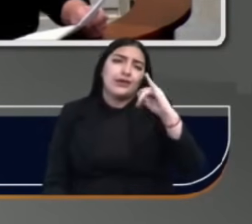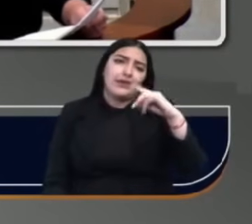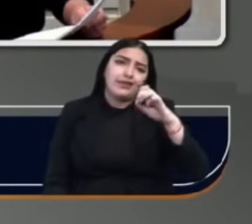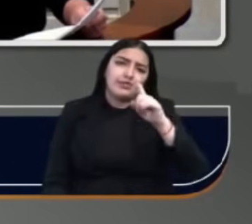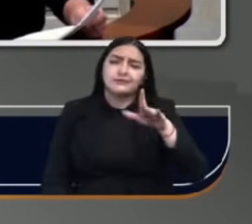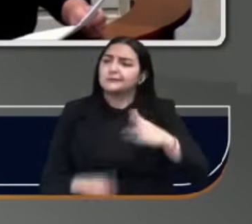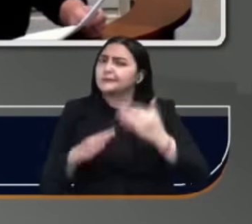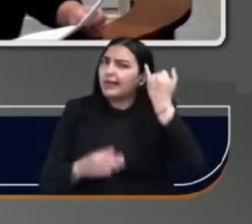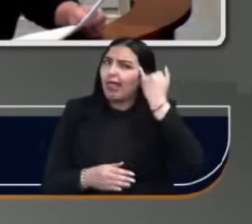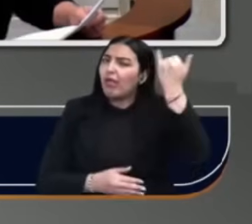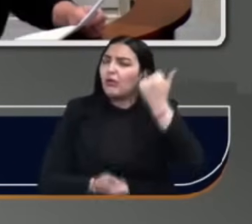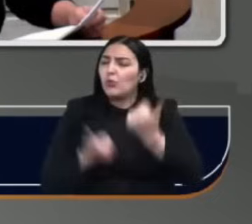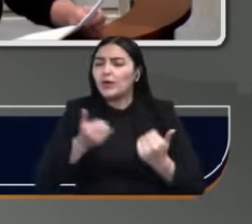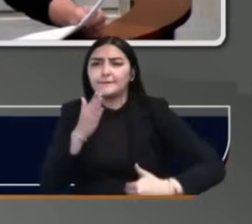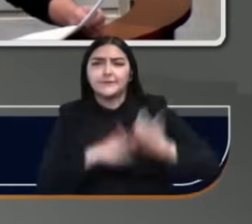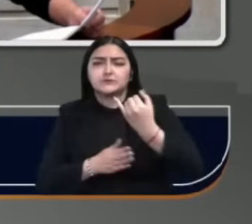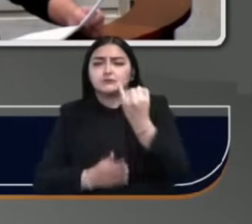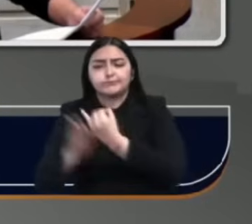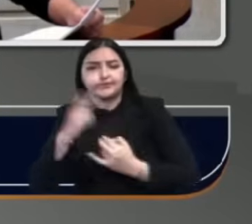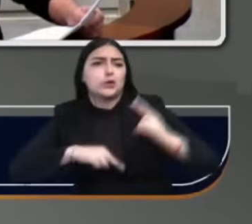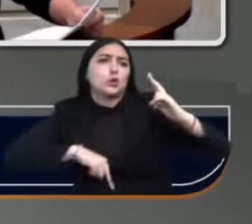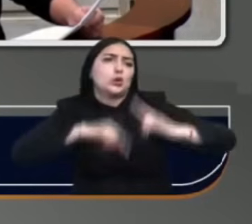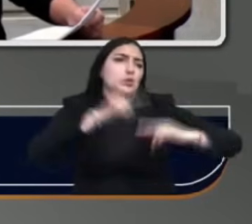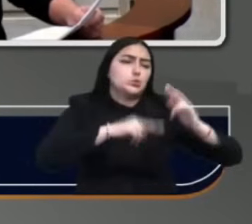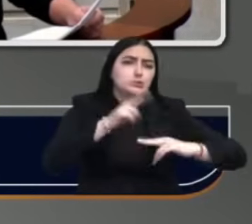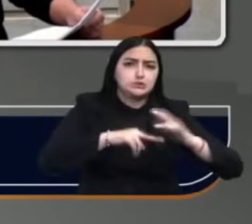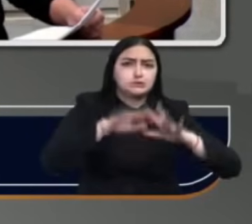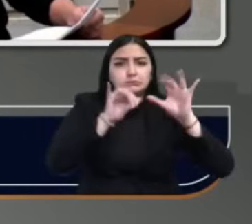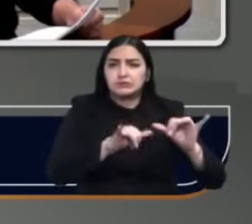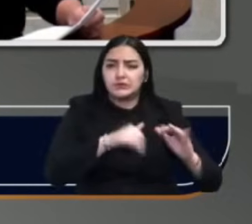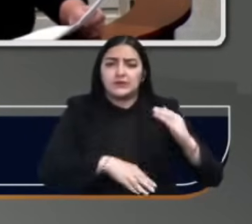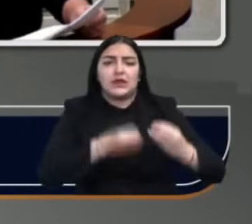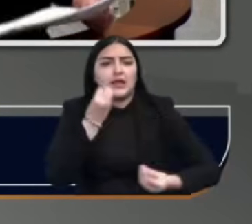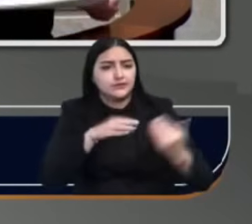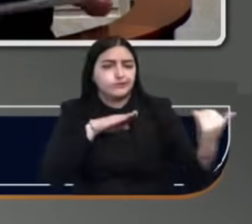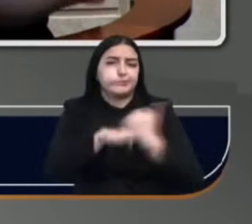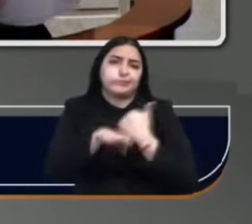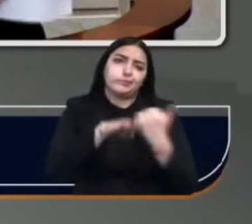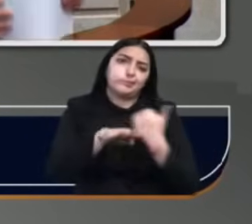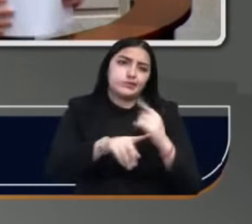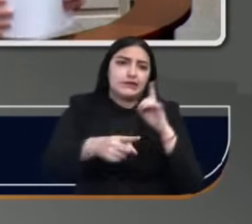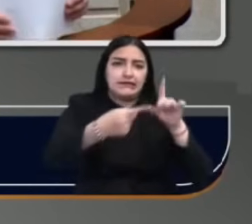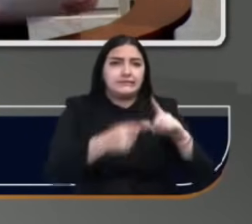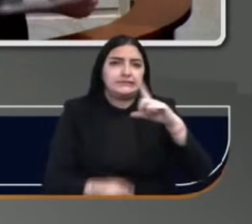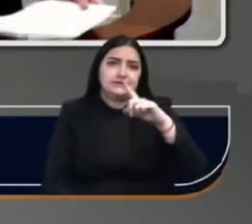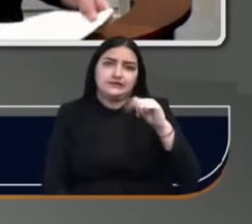para diseñar, para construir, para mantener y para operar la vía al llano. Y adivinen,